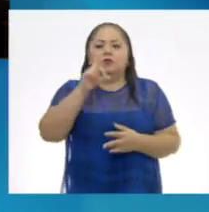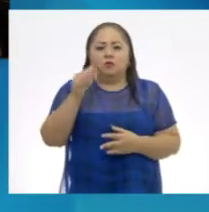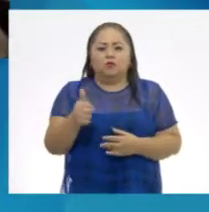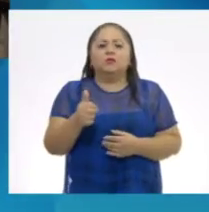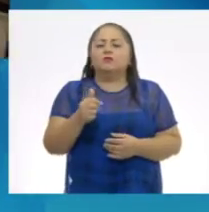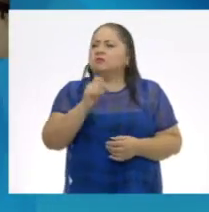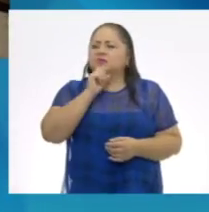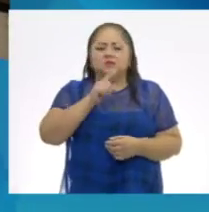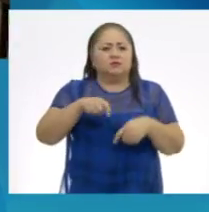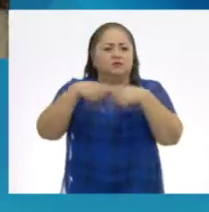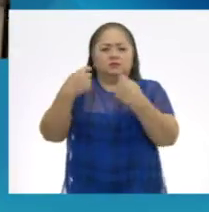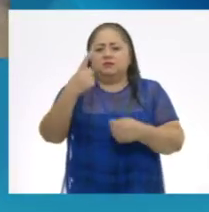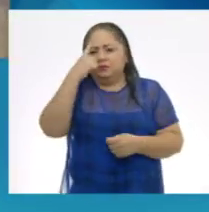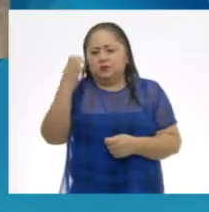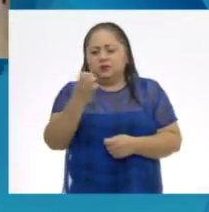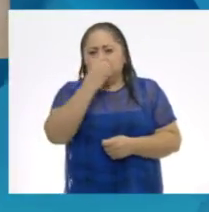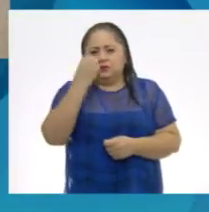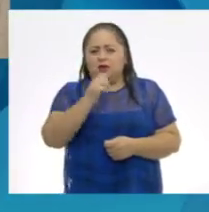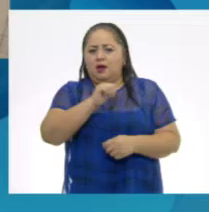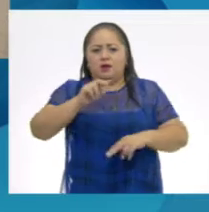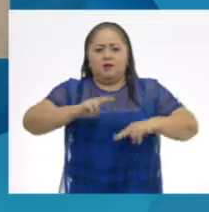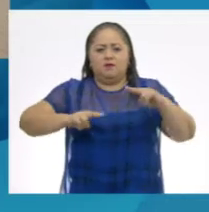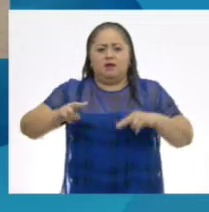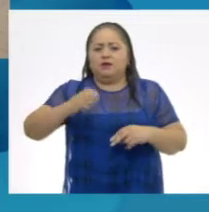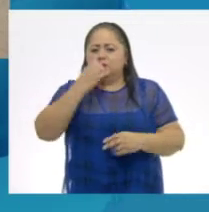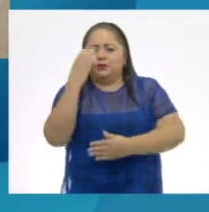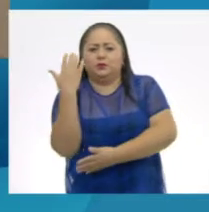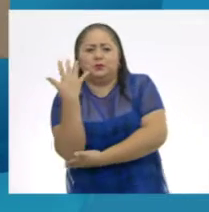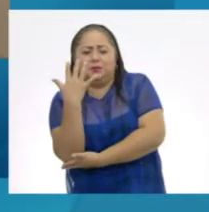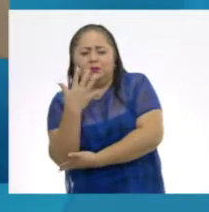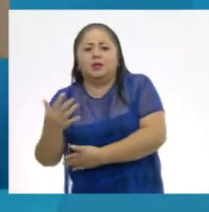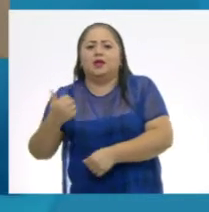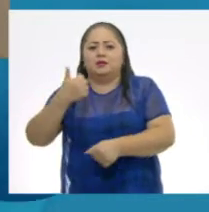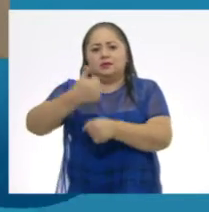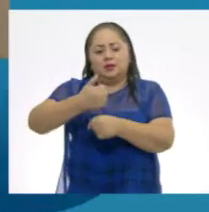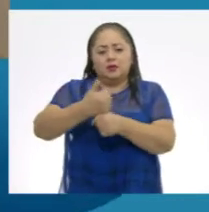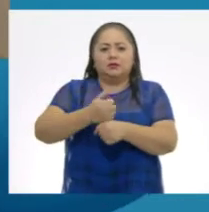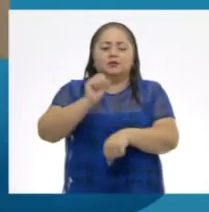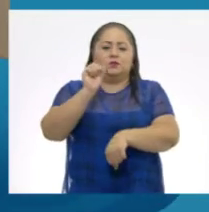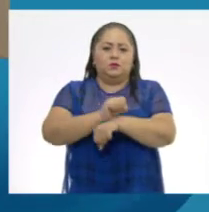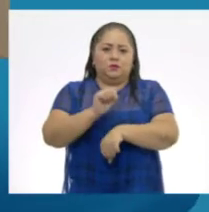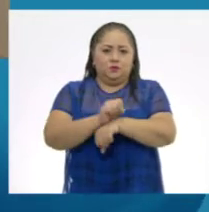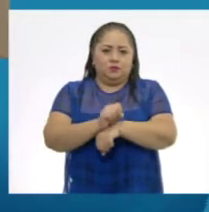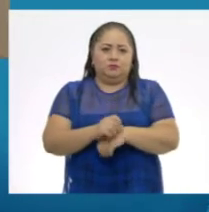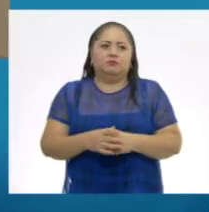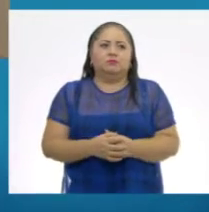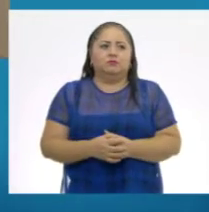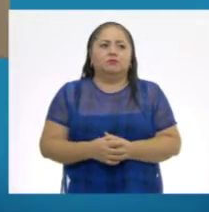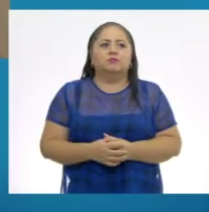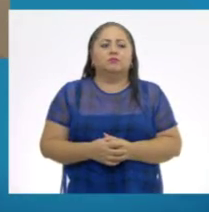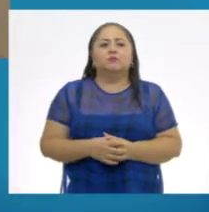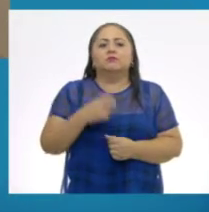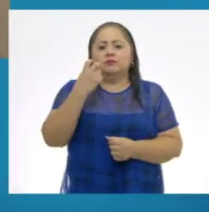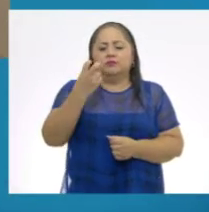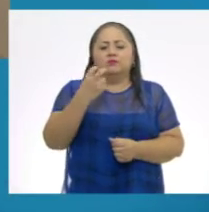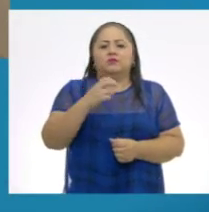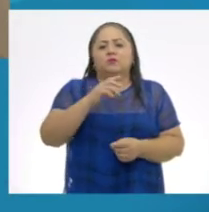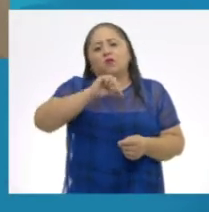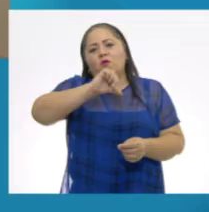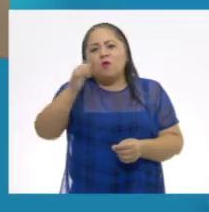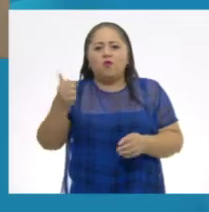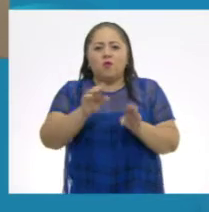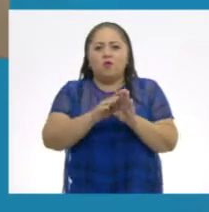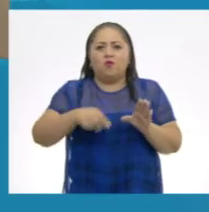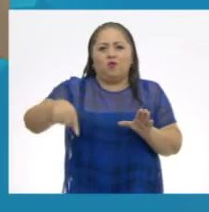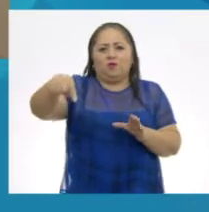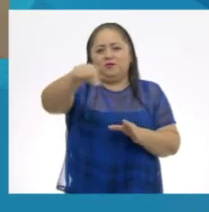estado cubriendo los servicios o los niveles desde preescolar, primaria, secundaria, entonces se ha abarcado